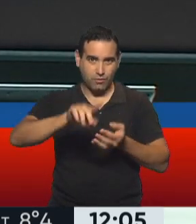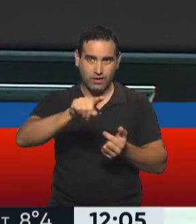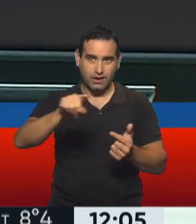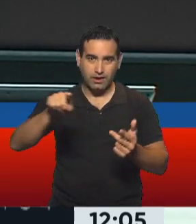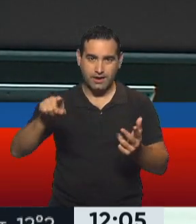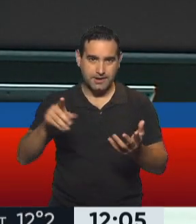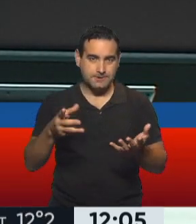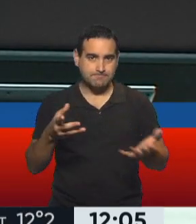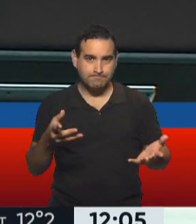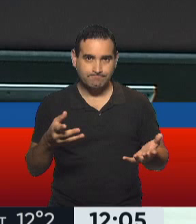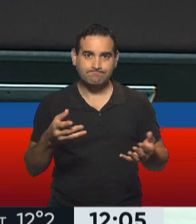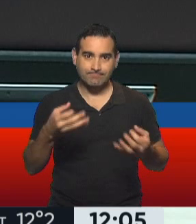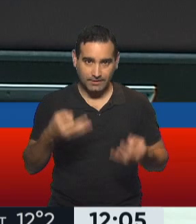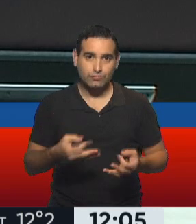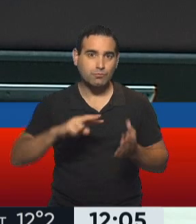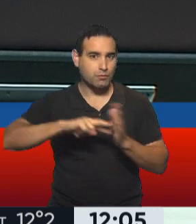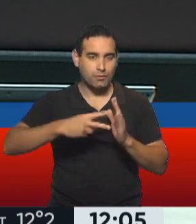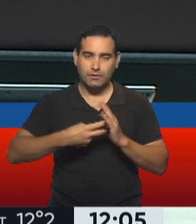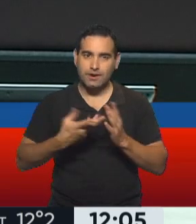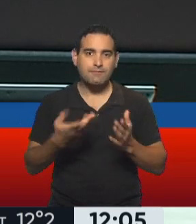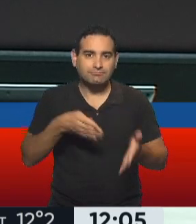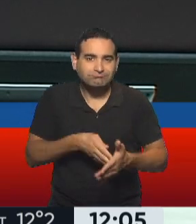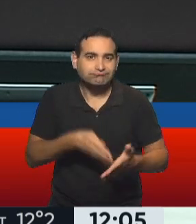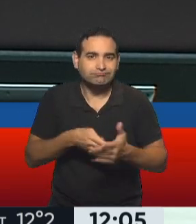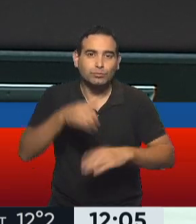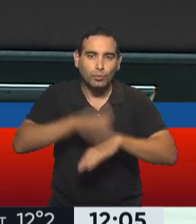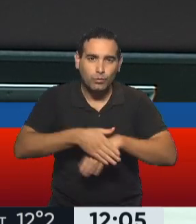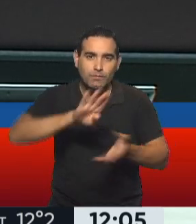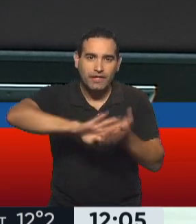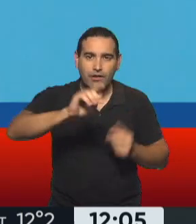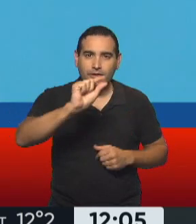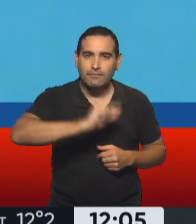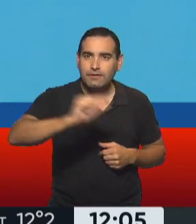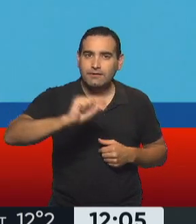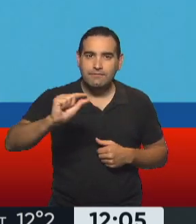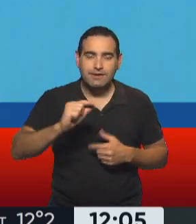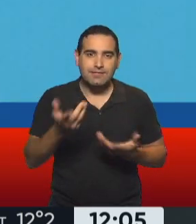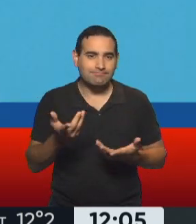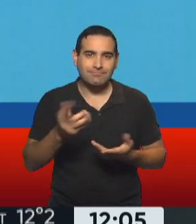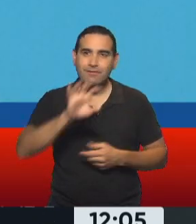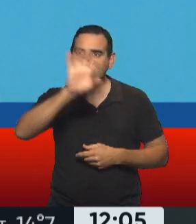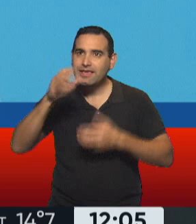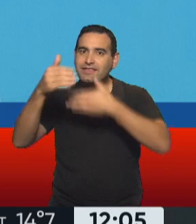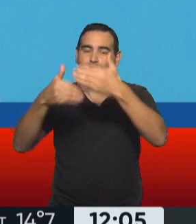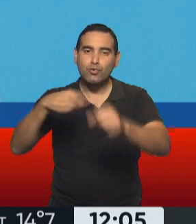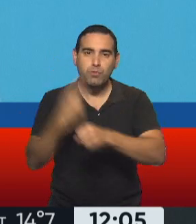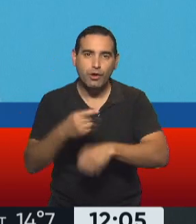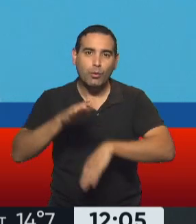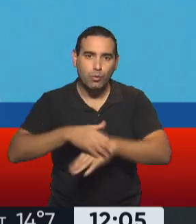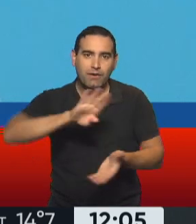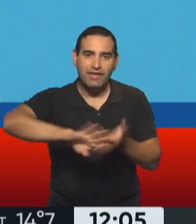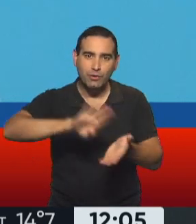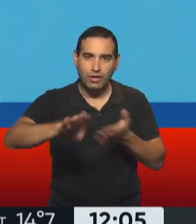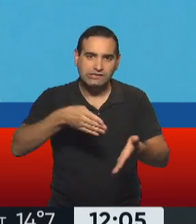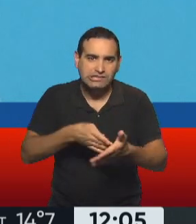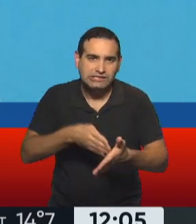que representaban el verdadero cepo al desarrollo nacional y al desarrollo de las provincias. Ese cepo